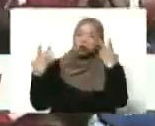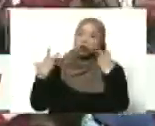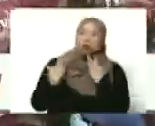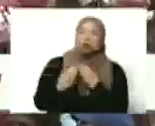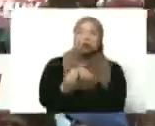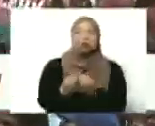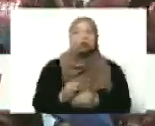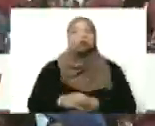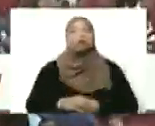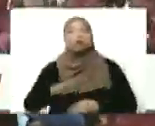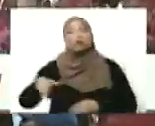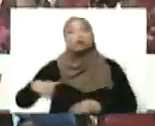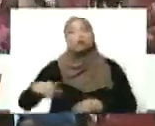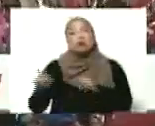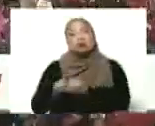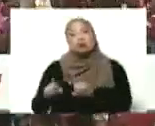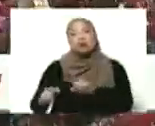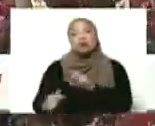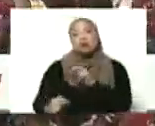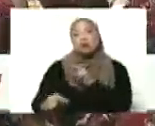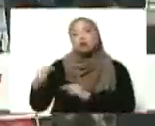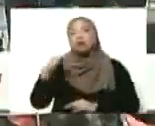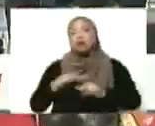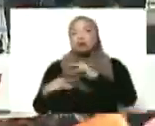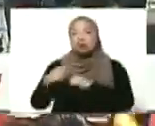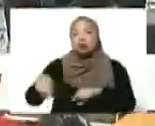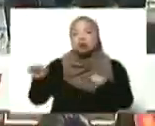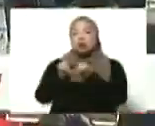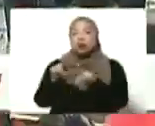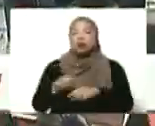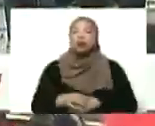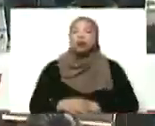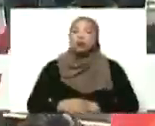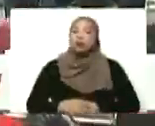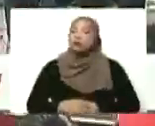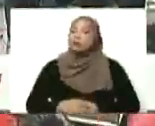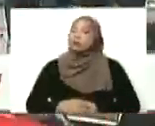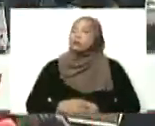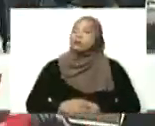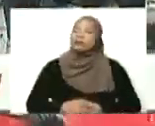esto que nosotros mismos estamos construyendo. Les voy a pedir